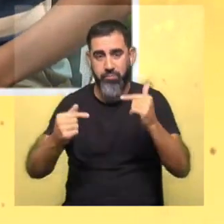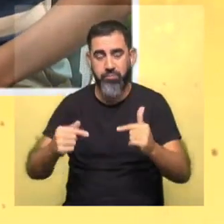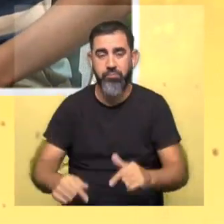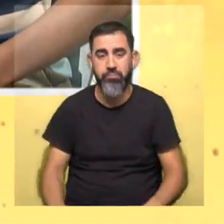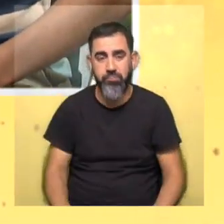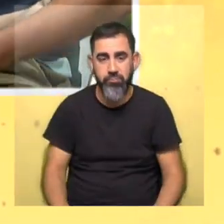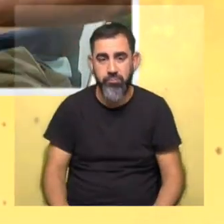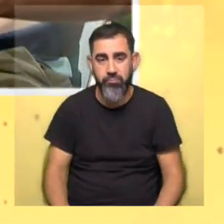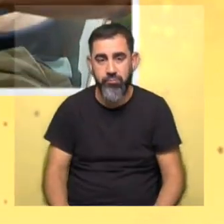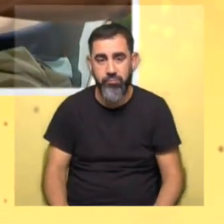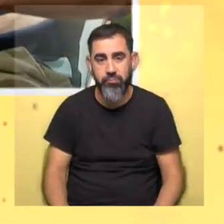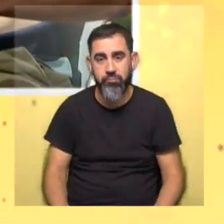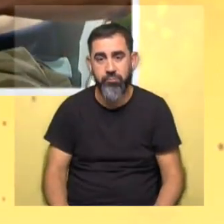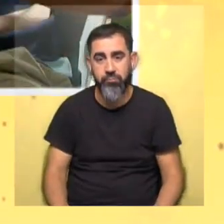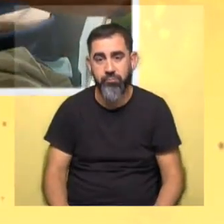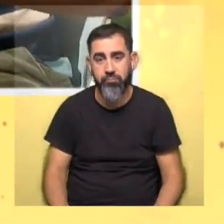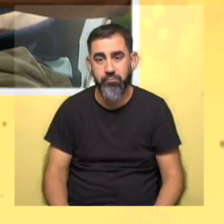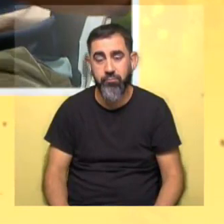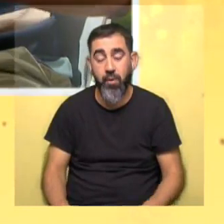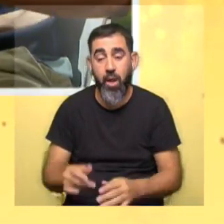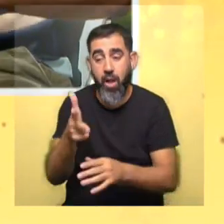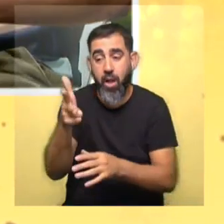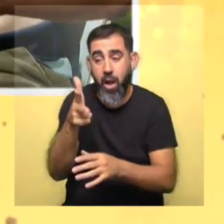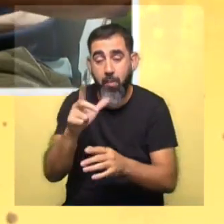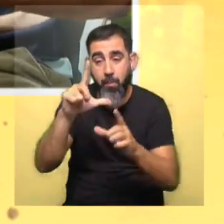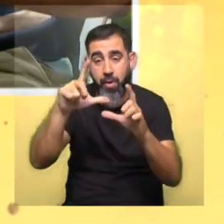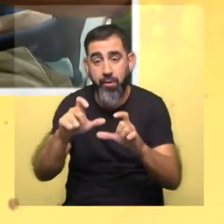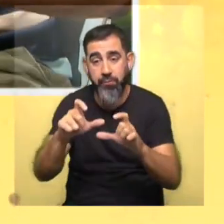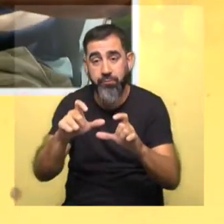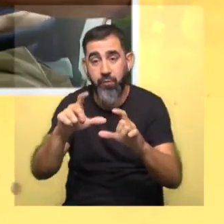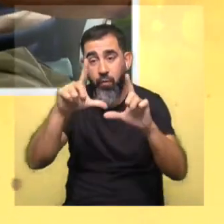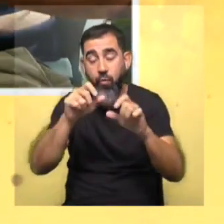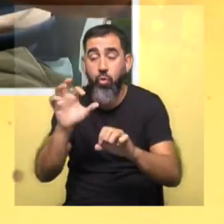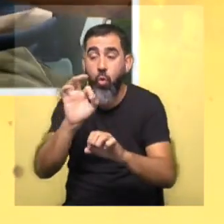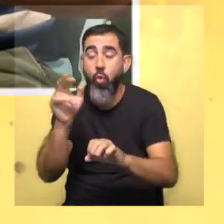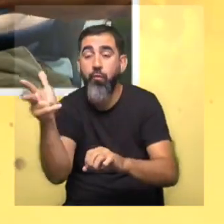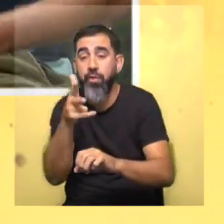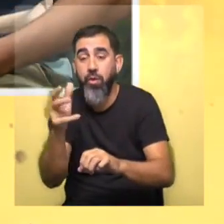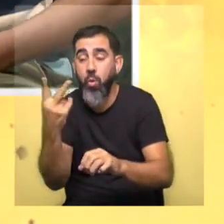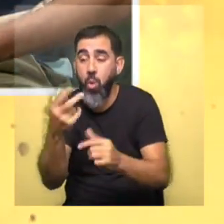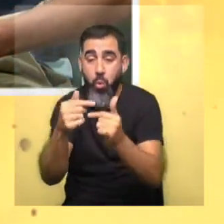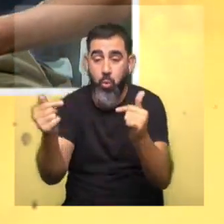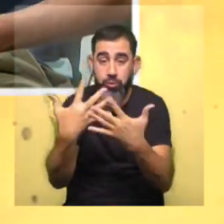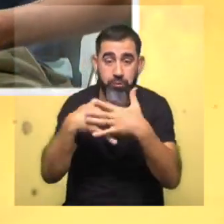bueno, en realidad el dispositivo es una cámara fotográfica que hace fotos o videos, o las dos,